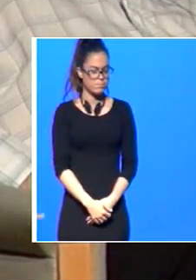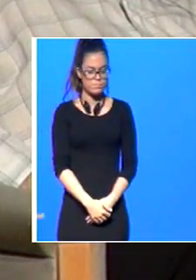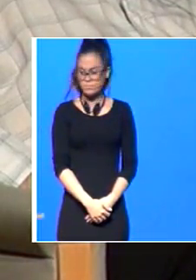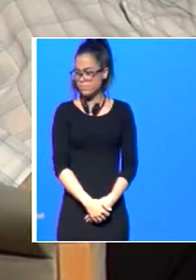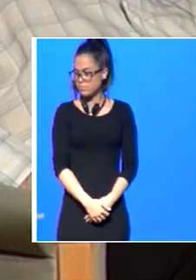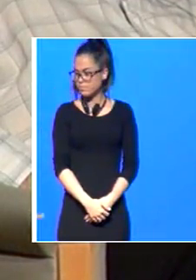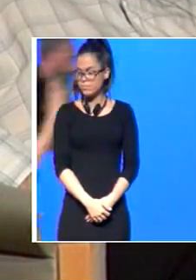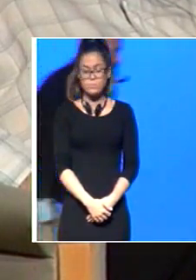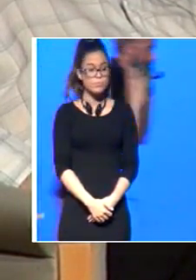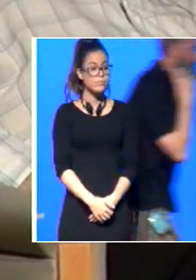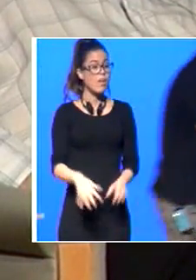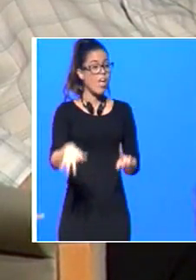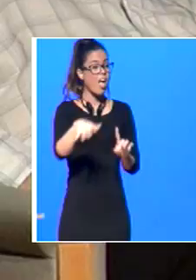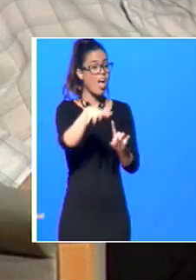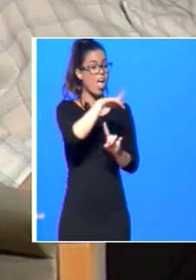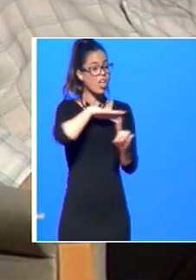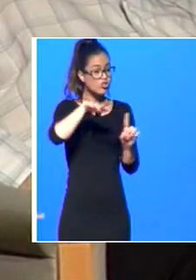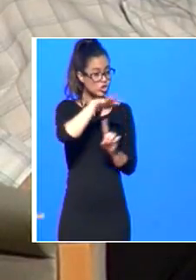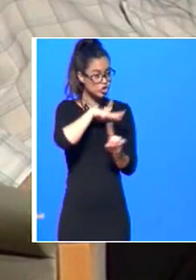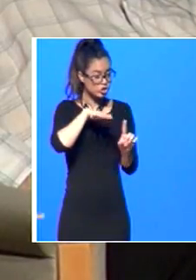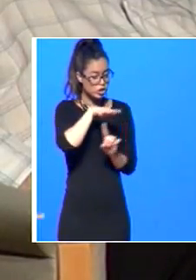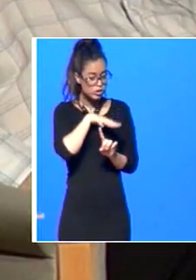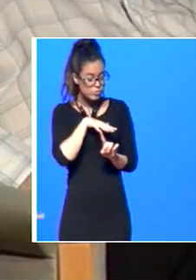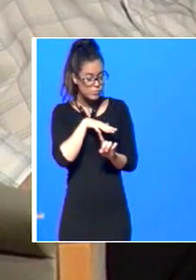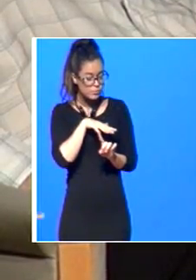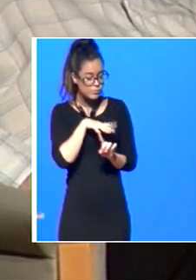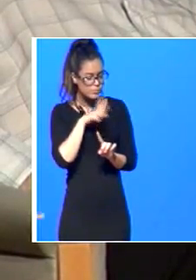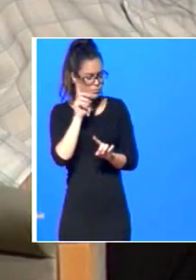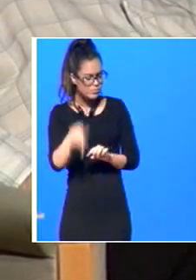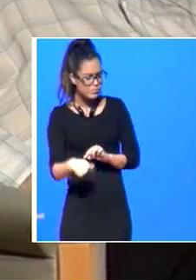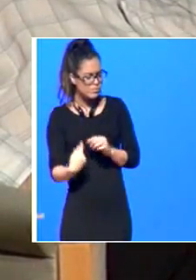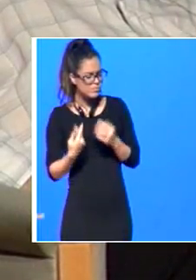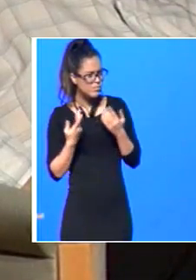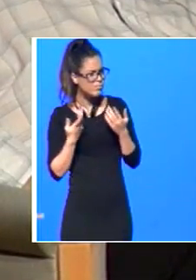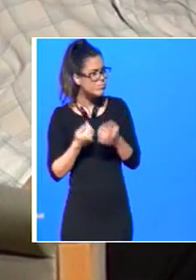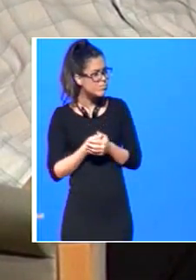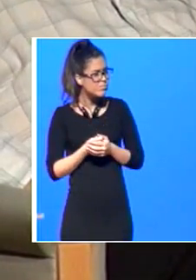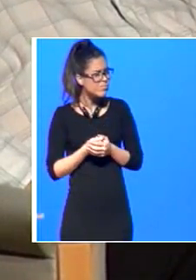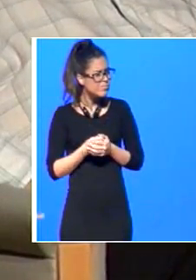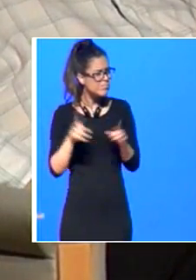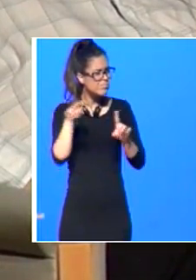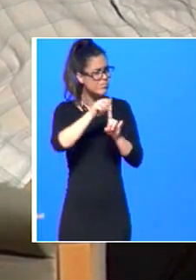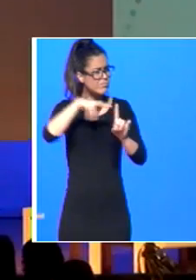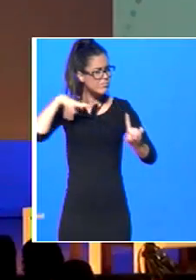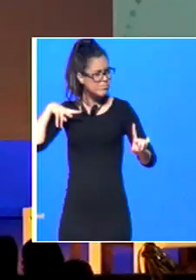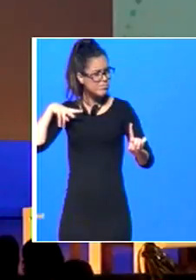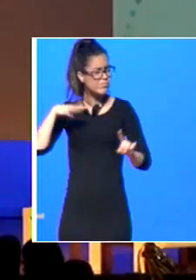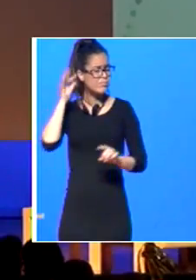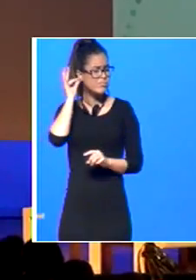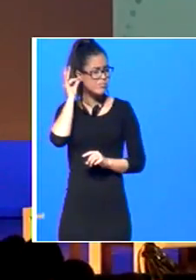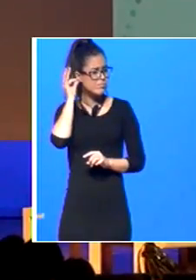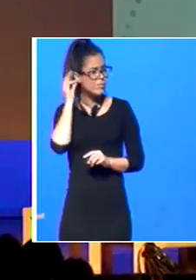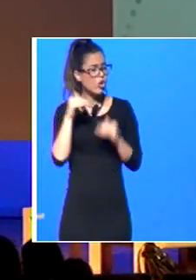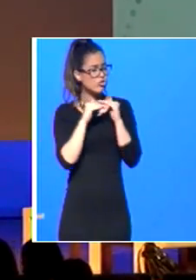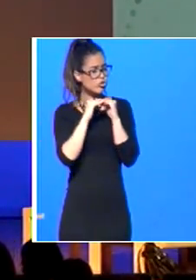En el contexto en el donde estamos haciendo la buena práctica, también teniendo en cuenta la perspectiva de género. Innovadora, efectiva,